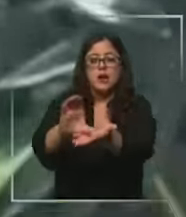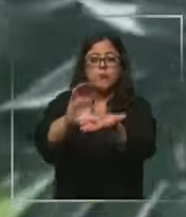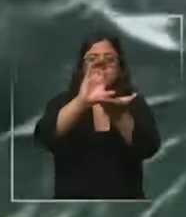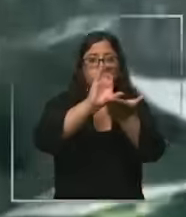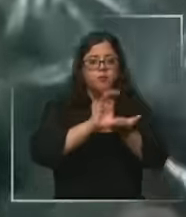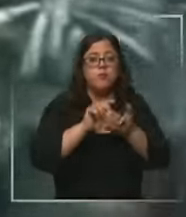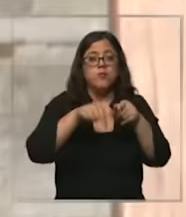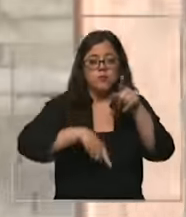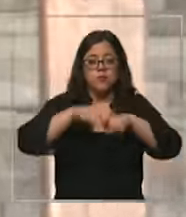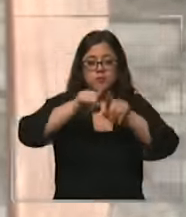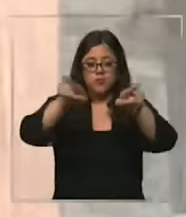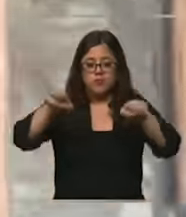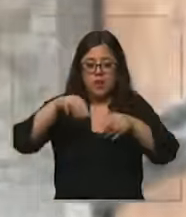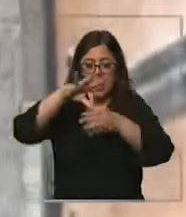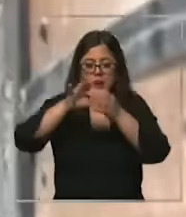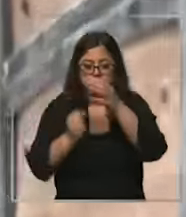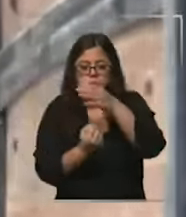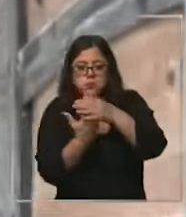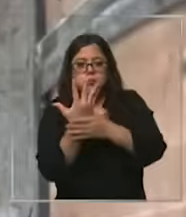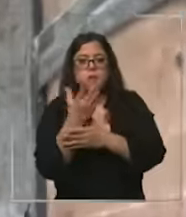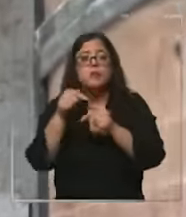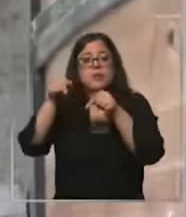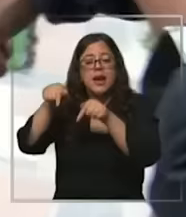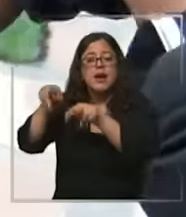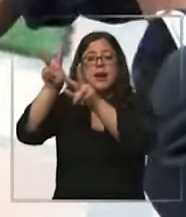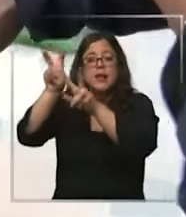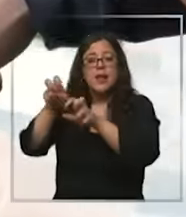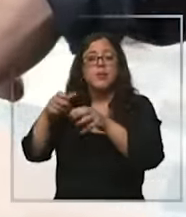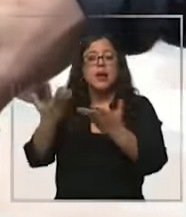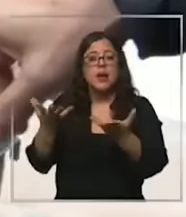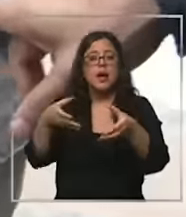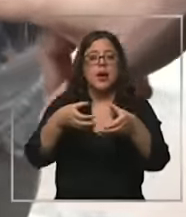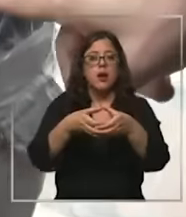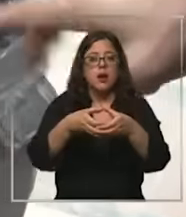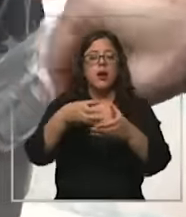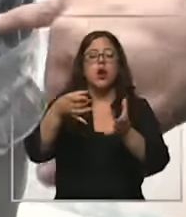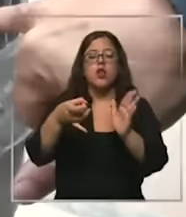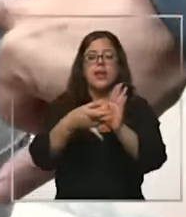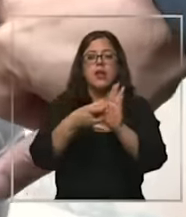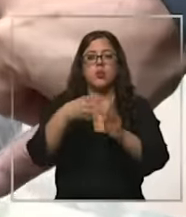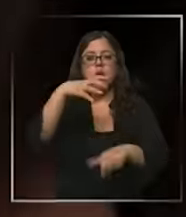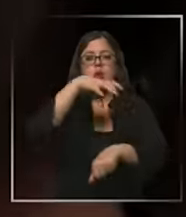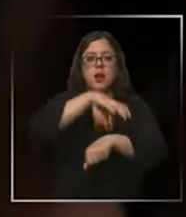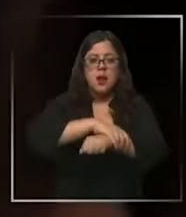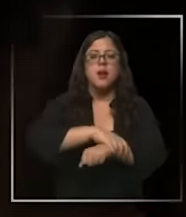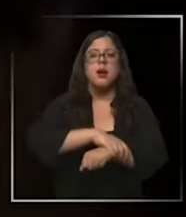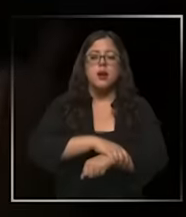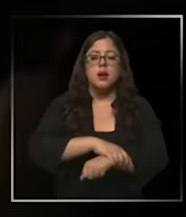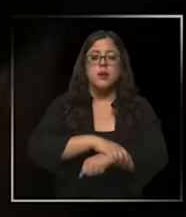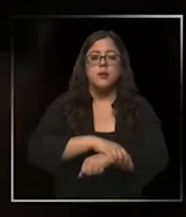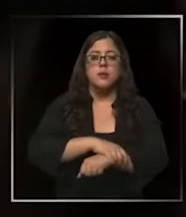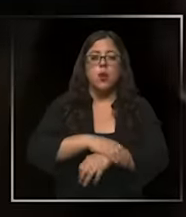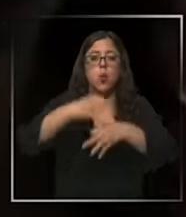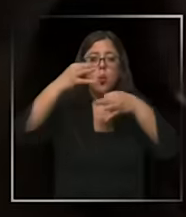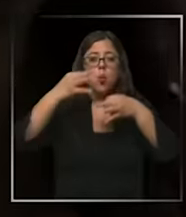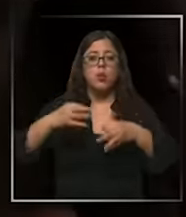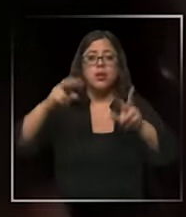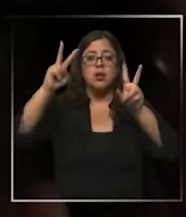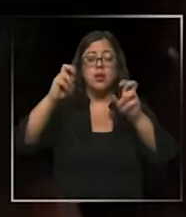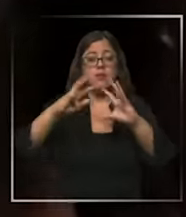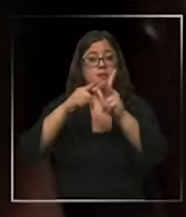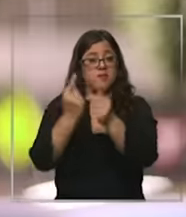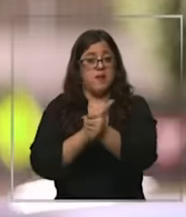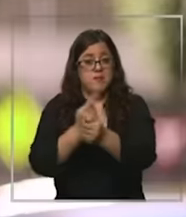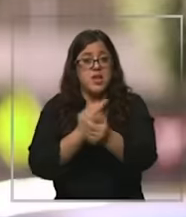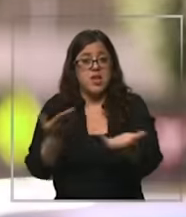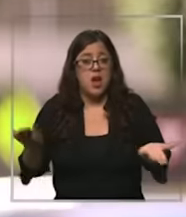en esta tierra. Los resultados de este operativo dan la desarticulación de una organización criminal que actuaba bajo la figura de un clan